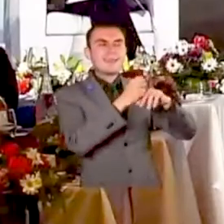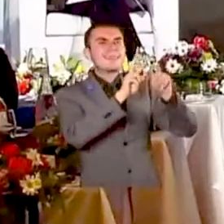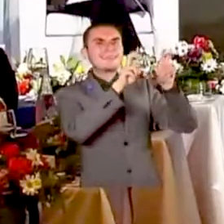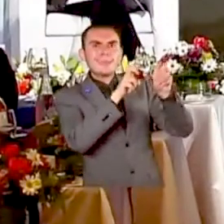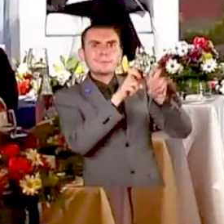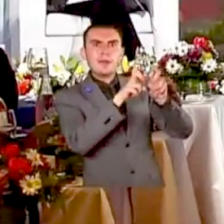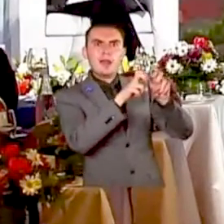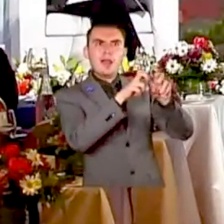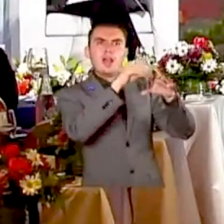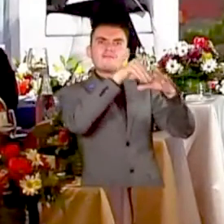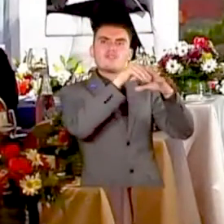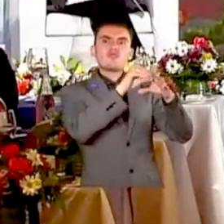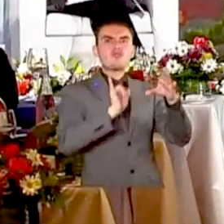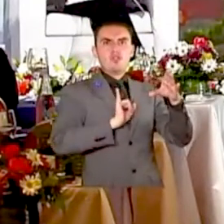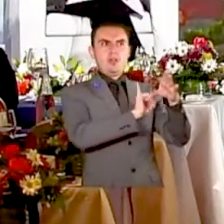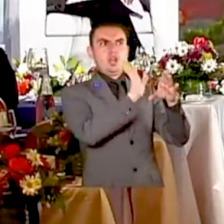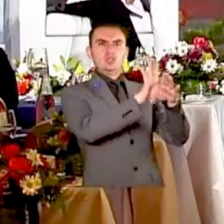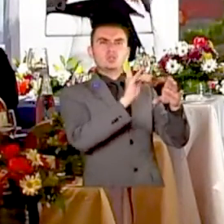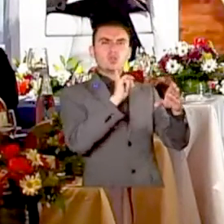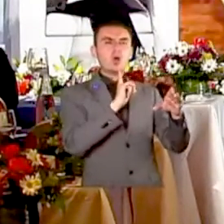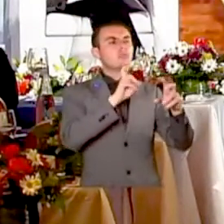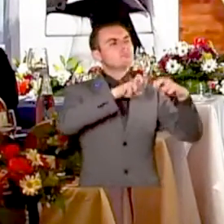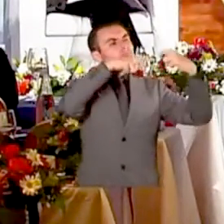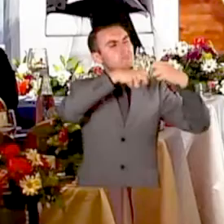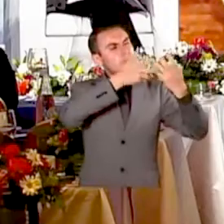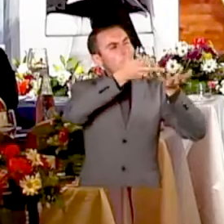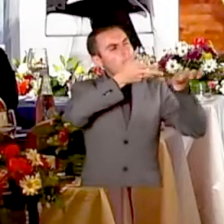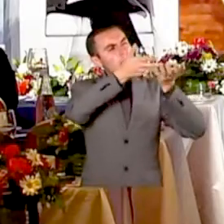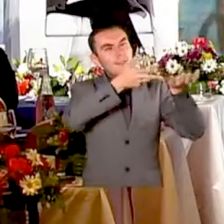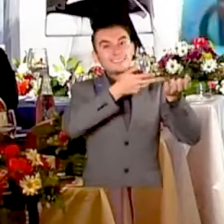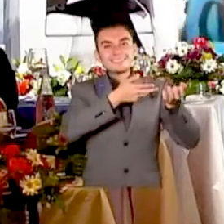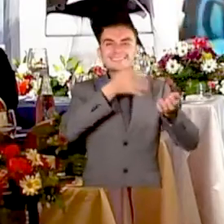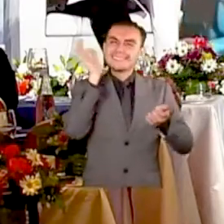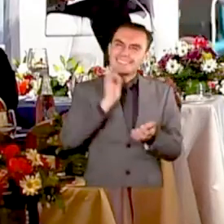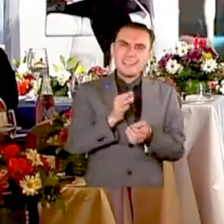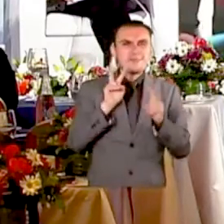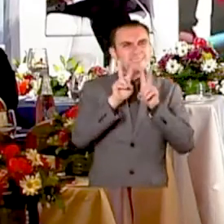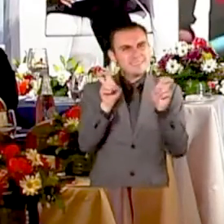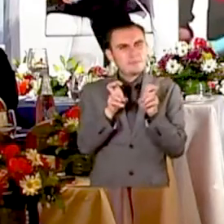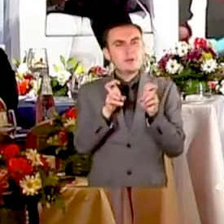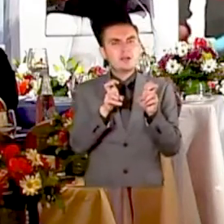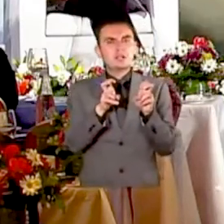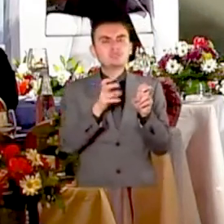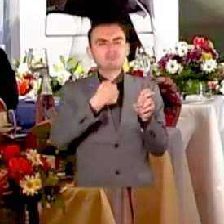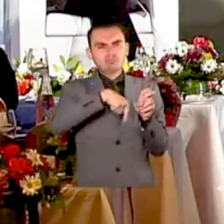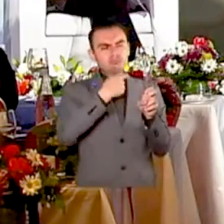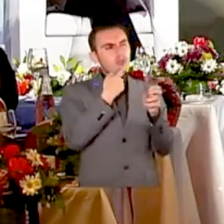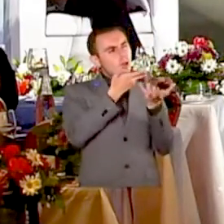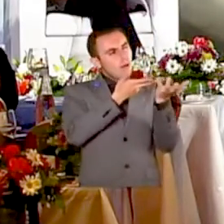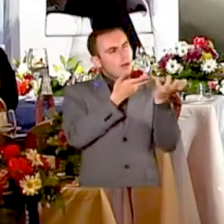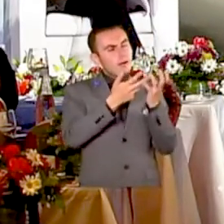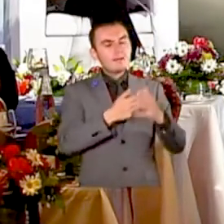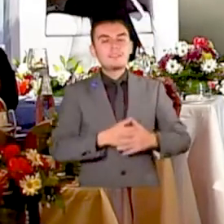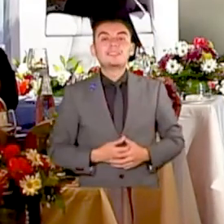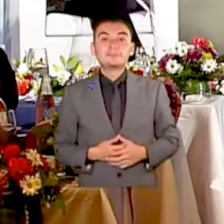los fondos privados. De gran importancia y un tema trascendental en Colombia,